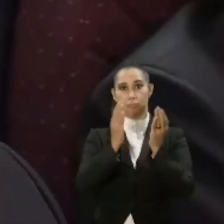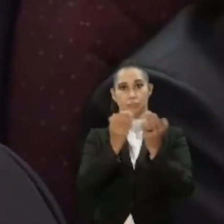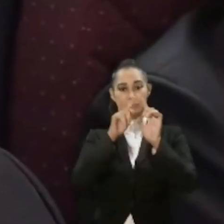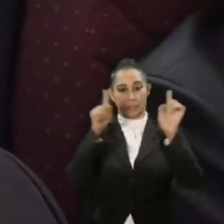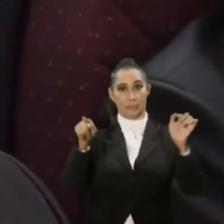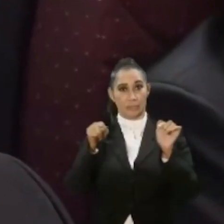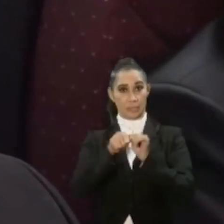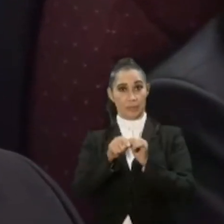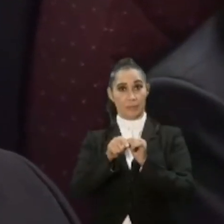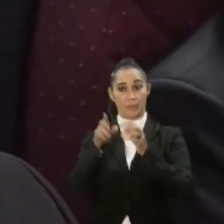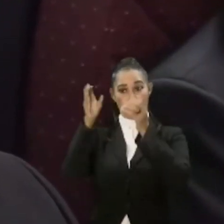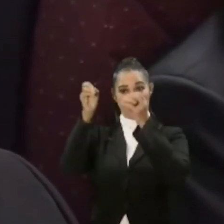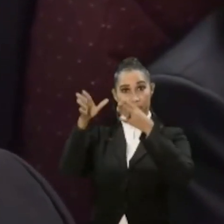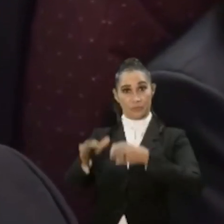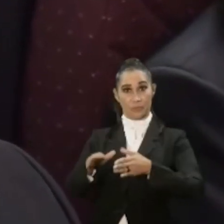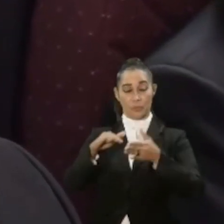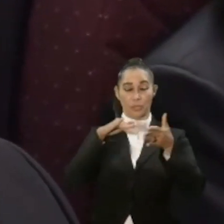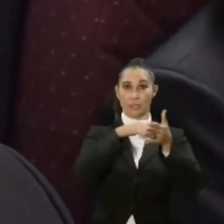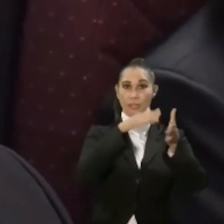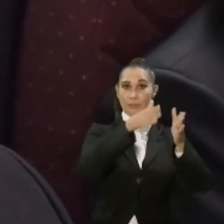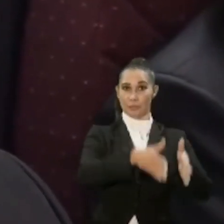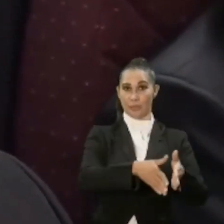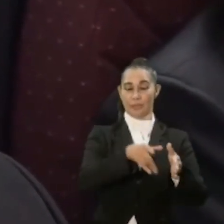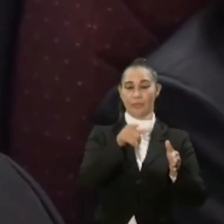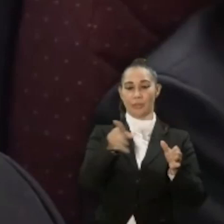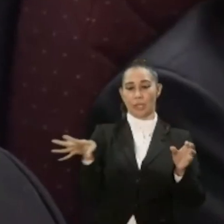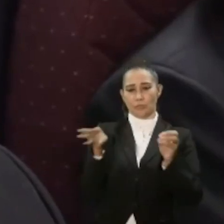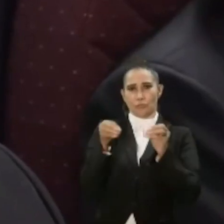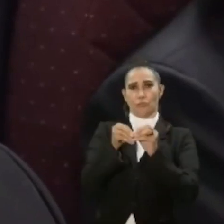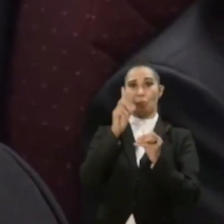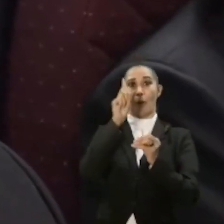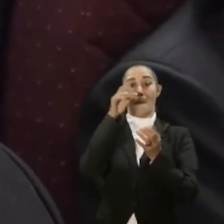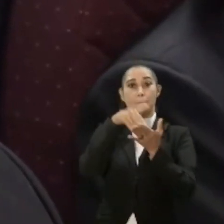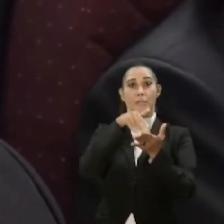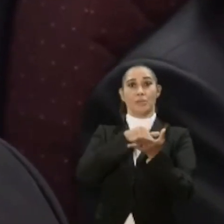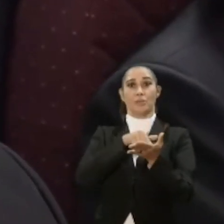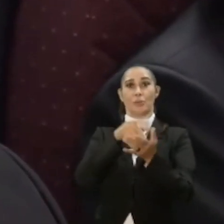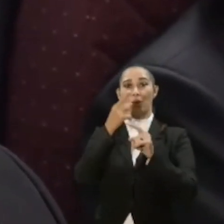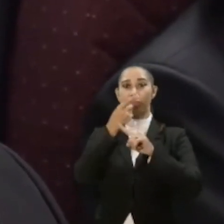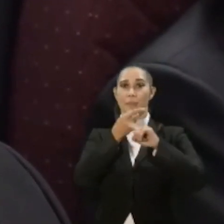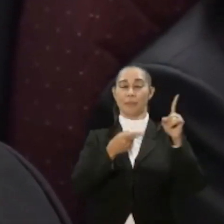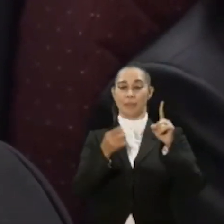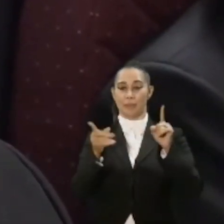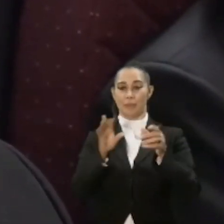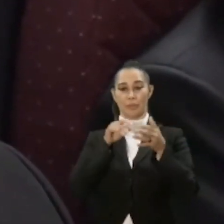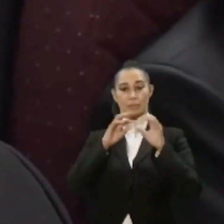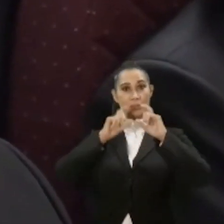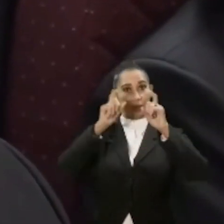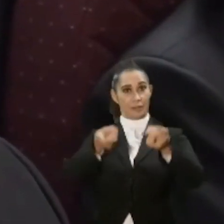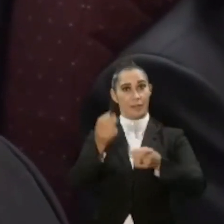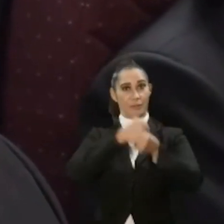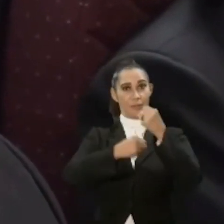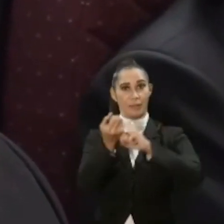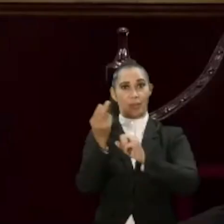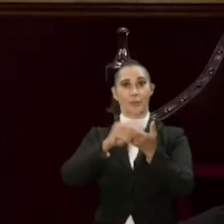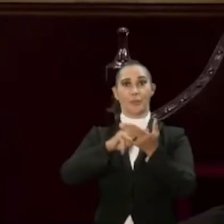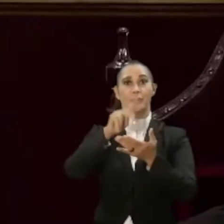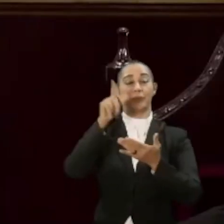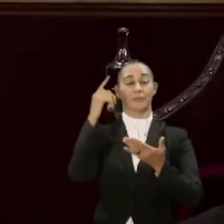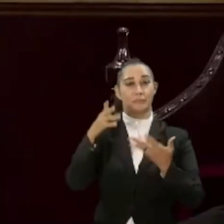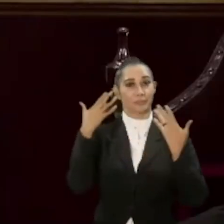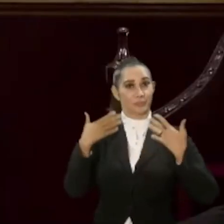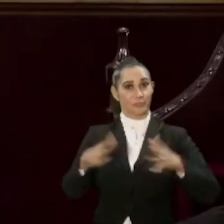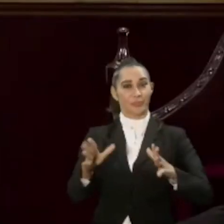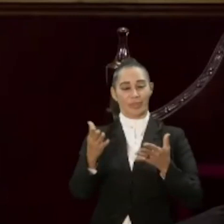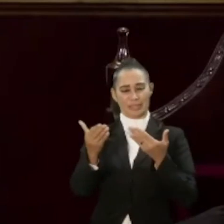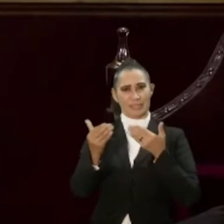docentes, cifras que se suman al 1.5 millones ya entregadas a estudiantes en el año 2021 y a las